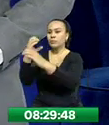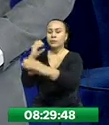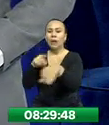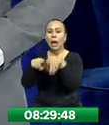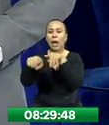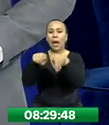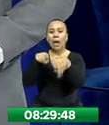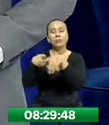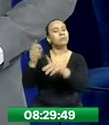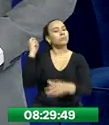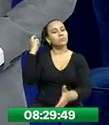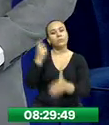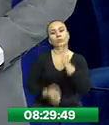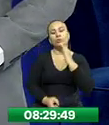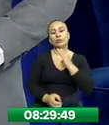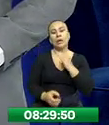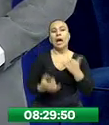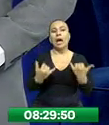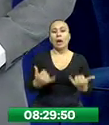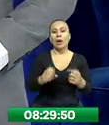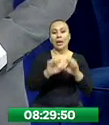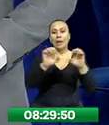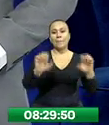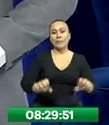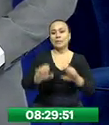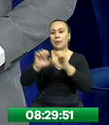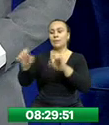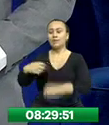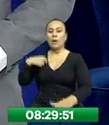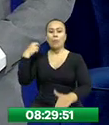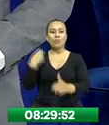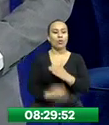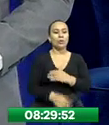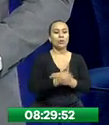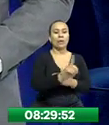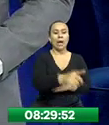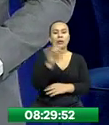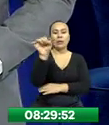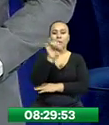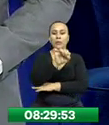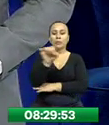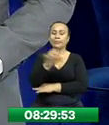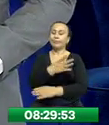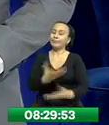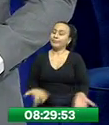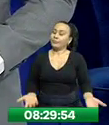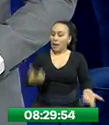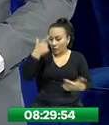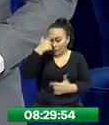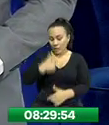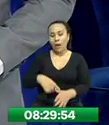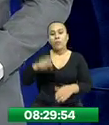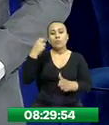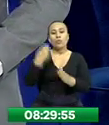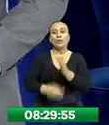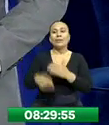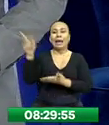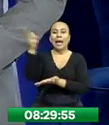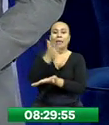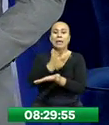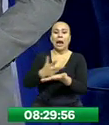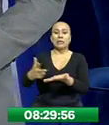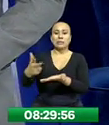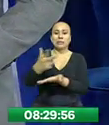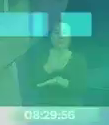operadoras de transporte. Mientras tanto, cada empresa sancionó a los conductores implicados. El hecho ocurrió en la provincia del Carchi. Veamos.